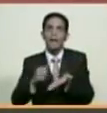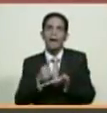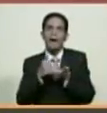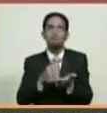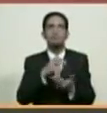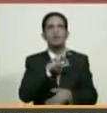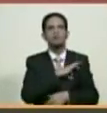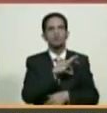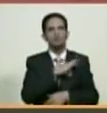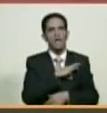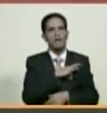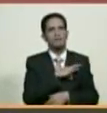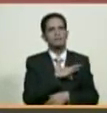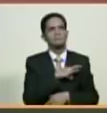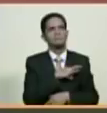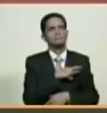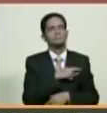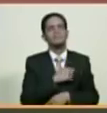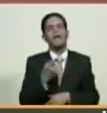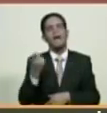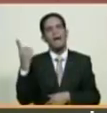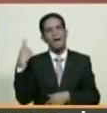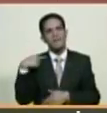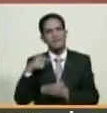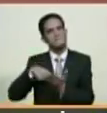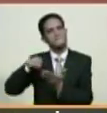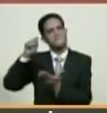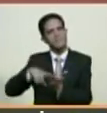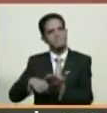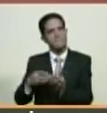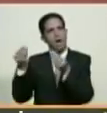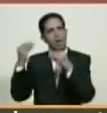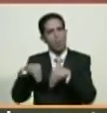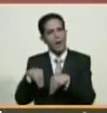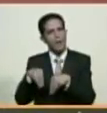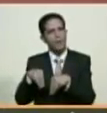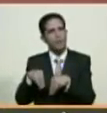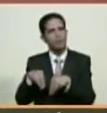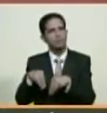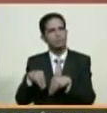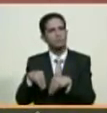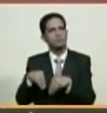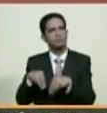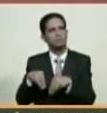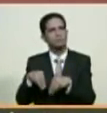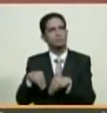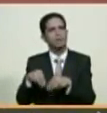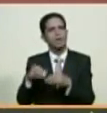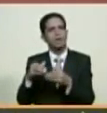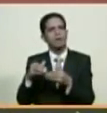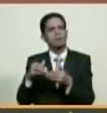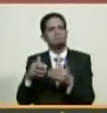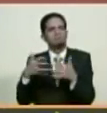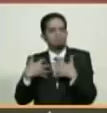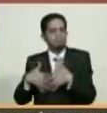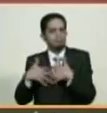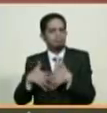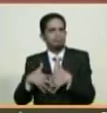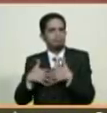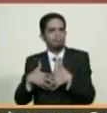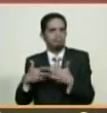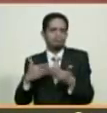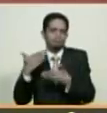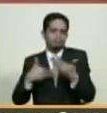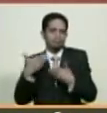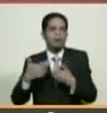petróleo. Acabamos de firmar, ayer el presidente Maduro firmó acuerdos para aumentar en menos de 3 meses a 600 mil barriles adicionales